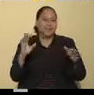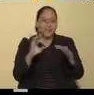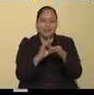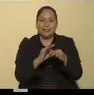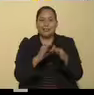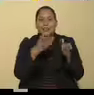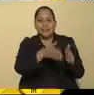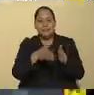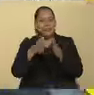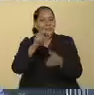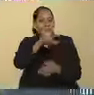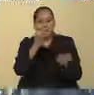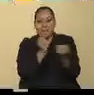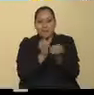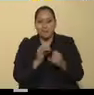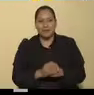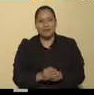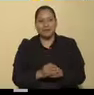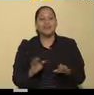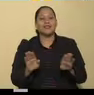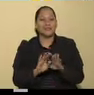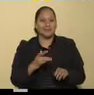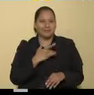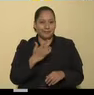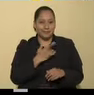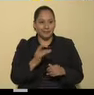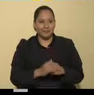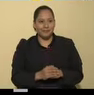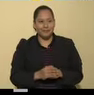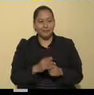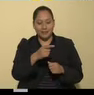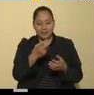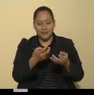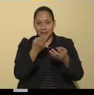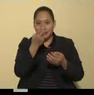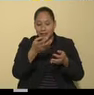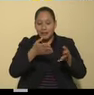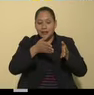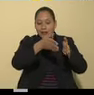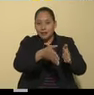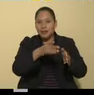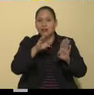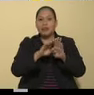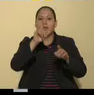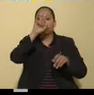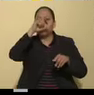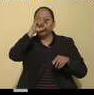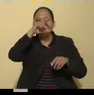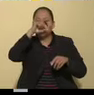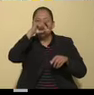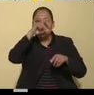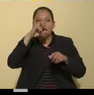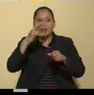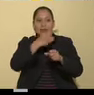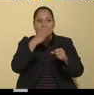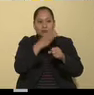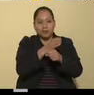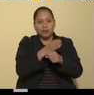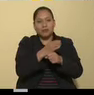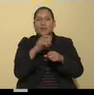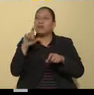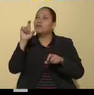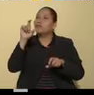unidos en esta tumba. ¿Y qué les parece esta tumba con las águilas republicanas? Arriba el busto